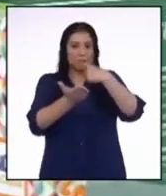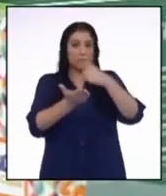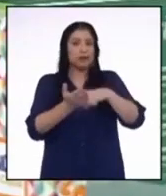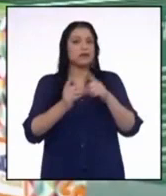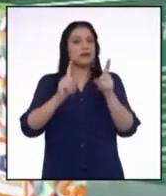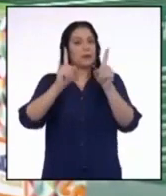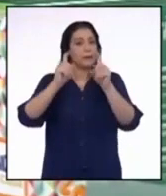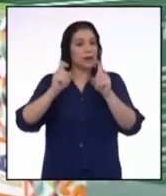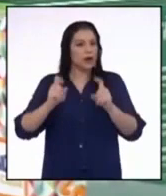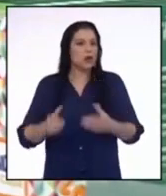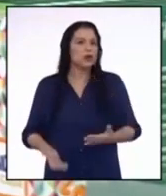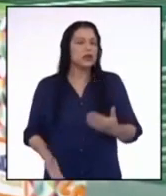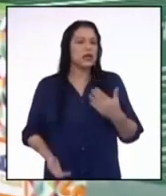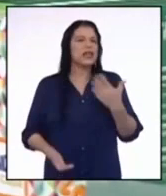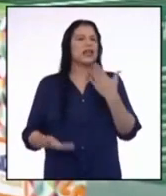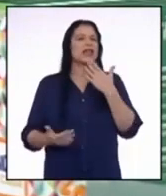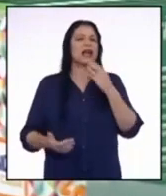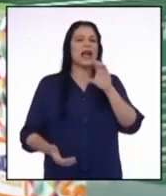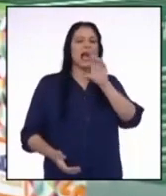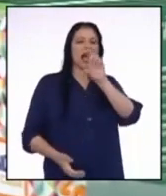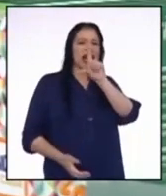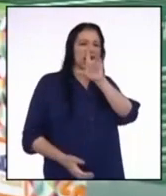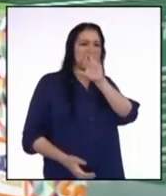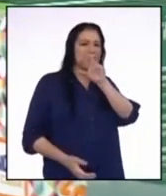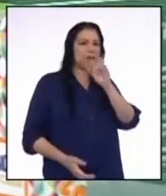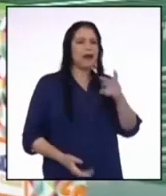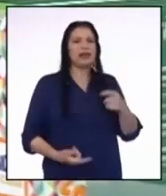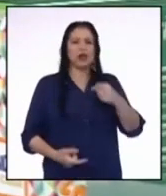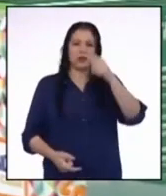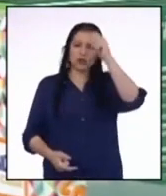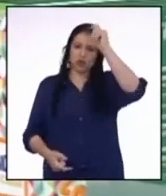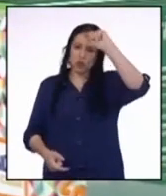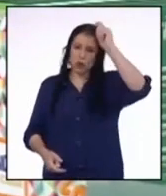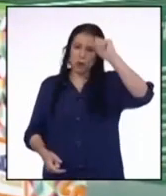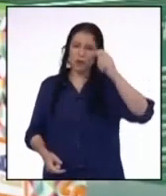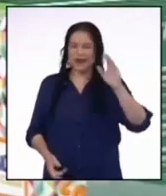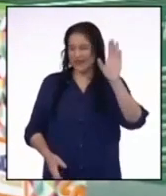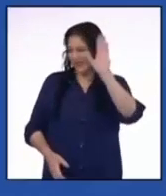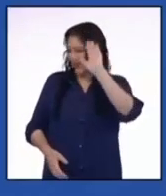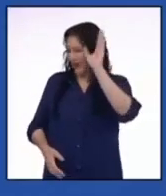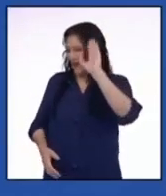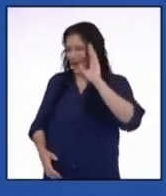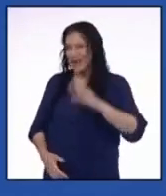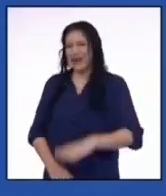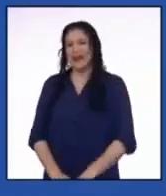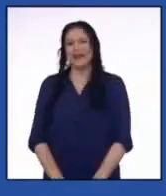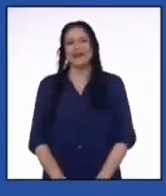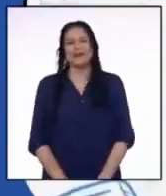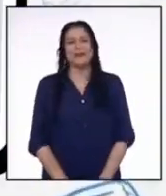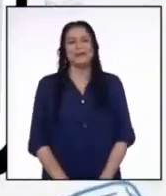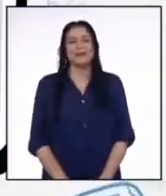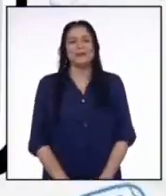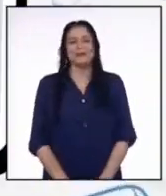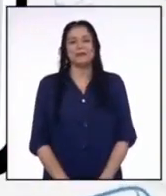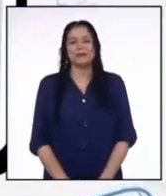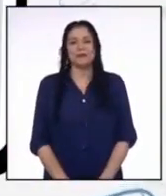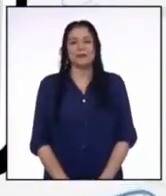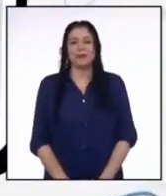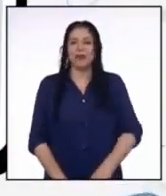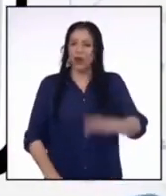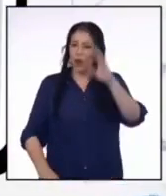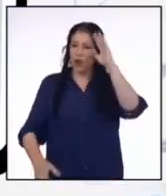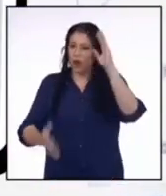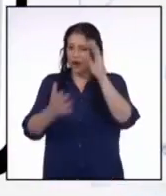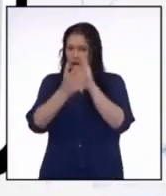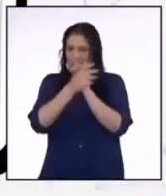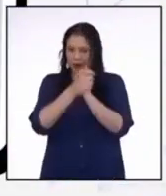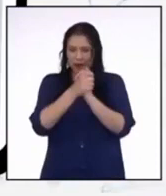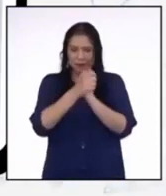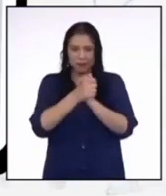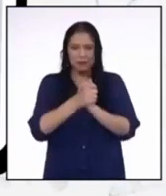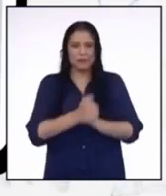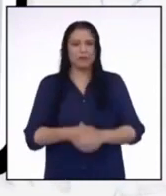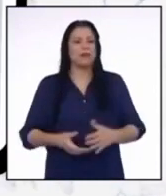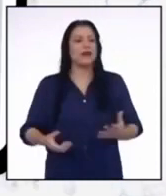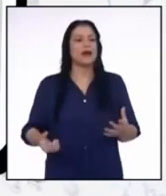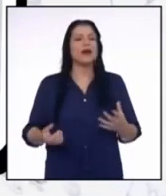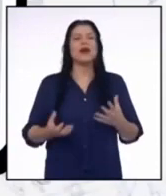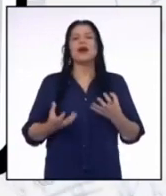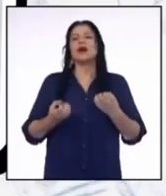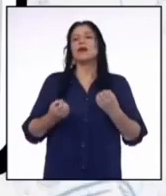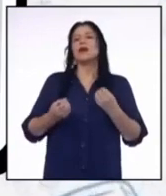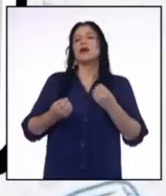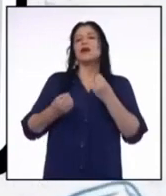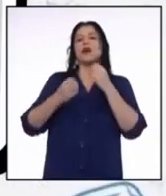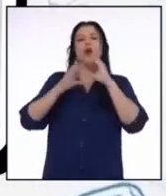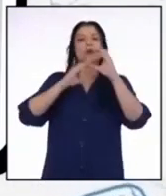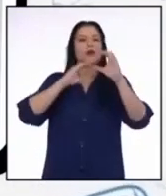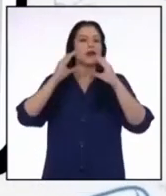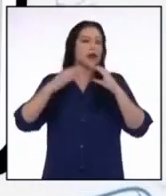otra pregunta, es de Cleimar desde Tumbes. Hola Cleimar. Hola amigos, qué bueno poder